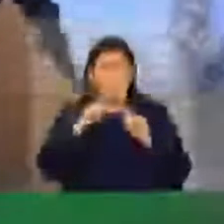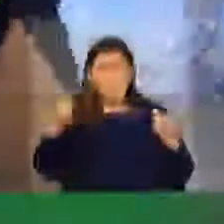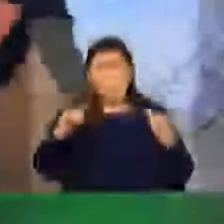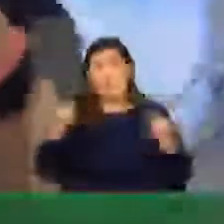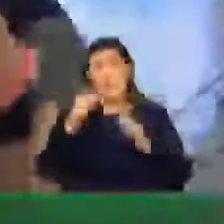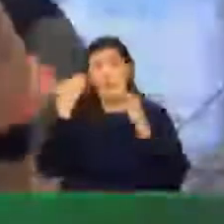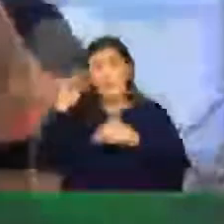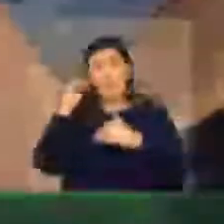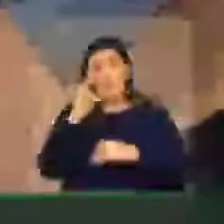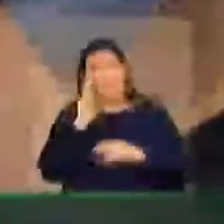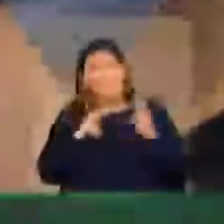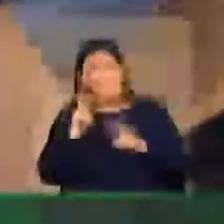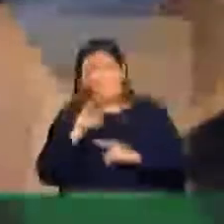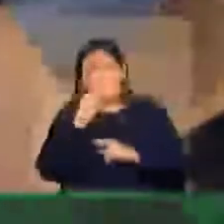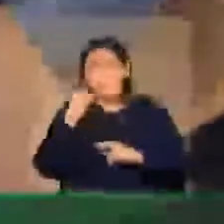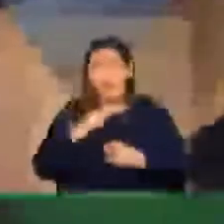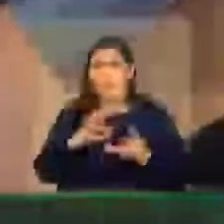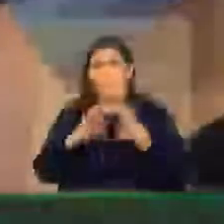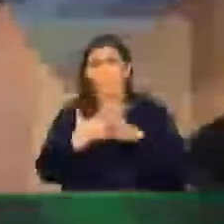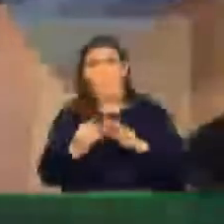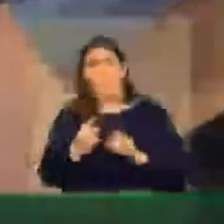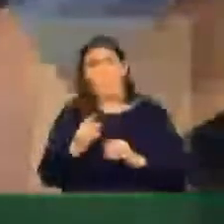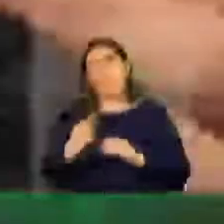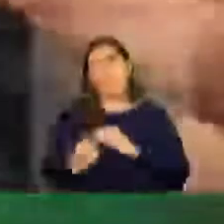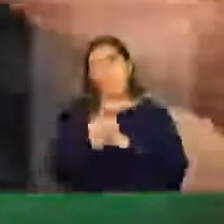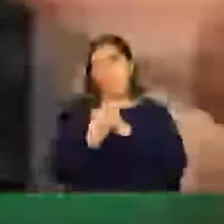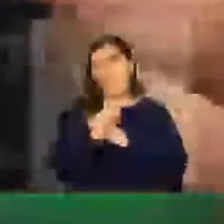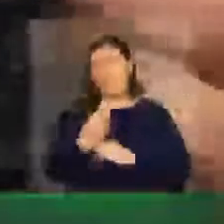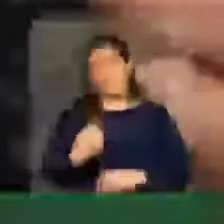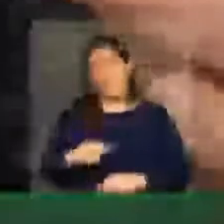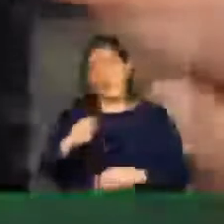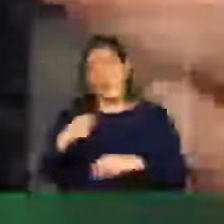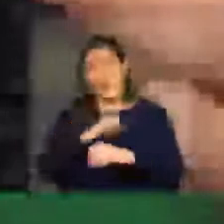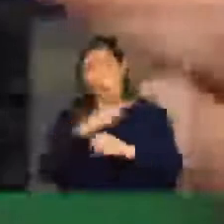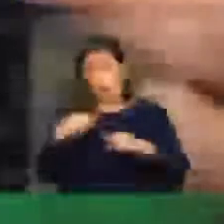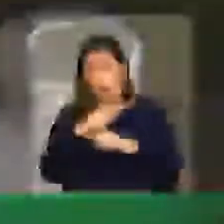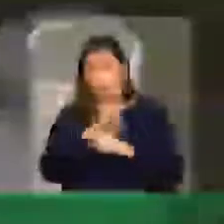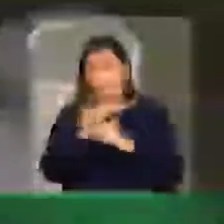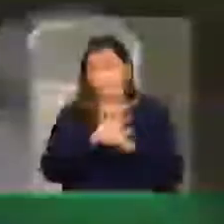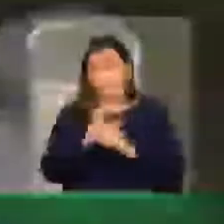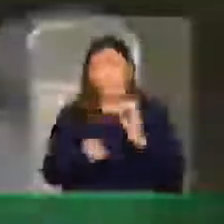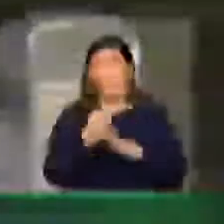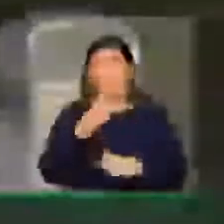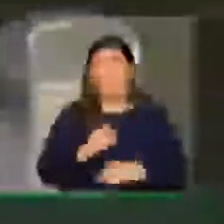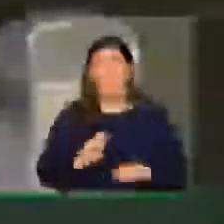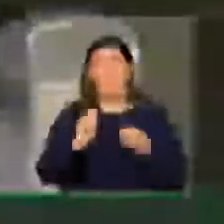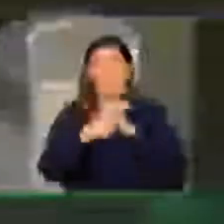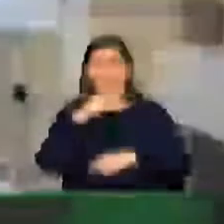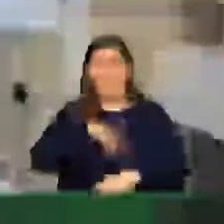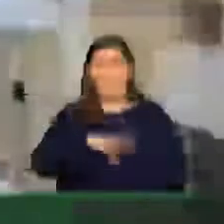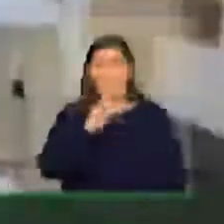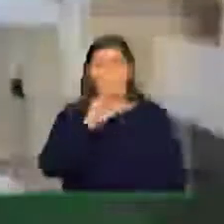vista por las autoridades como la mejor defensa contra el coronavirus. La nueva variante Delta Plus también se ha encontrado en otros 9